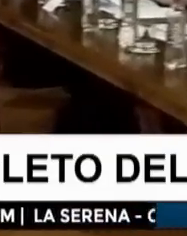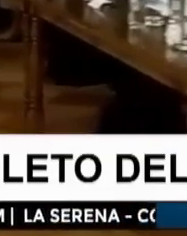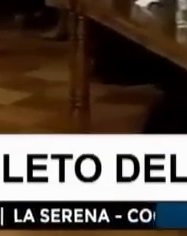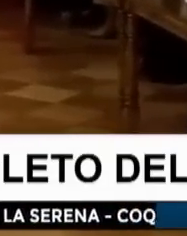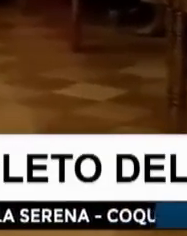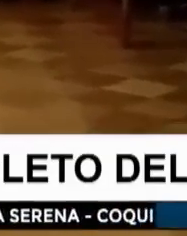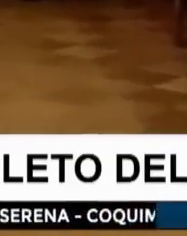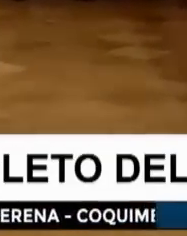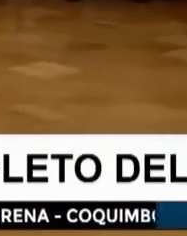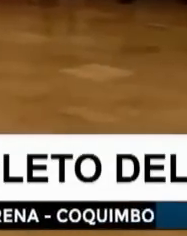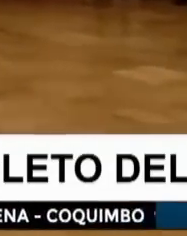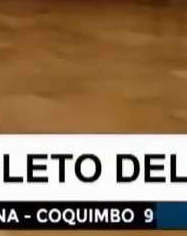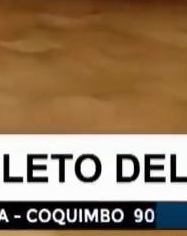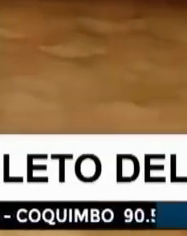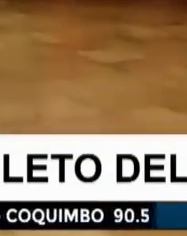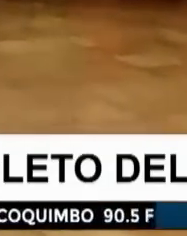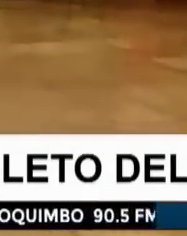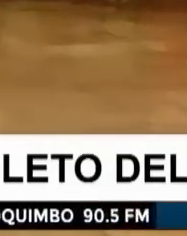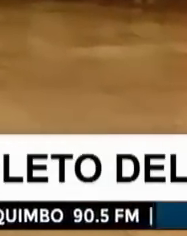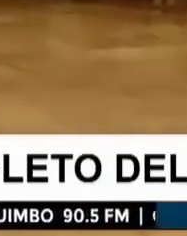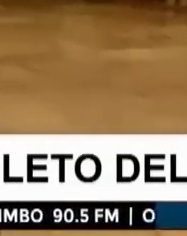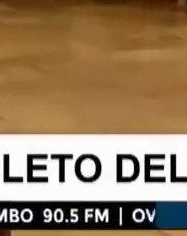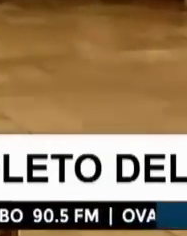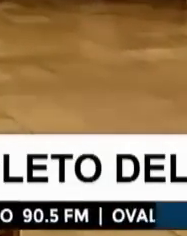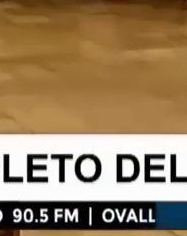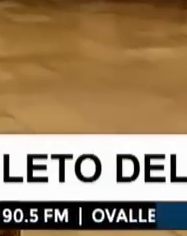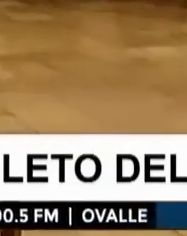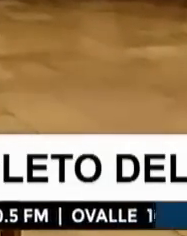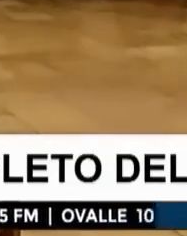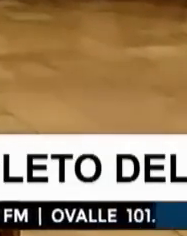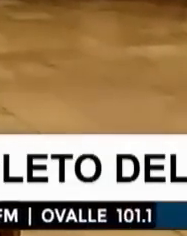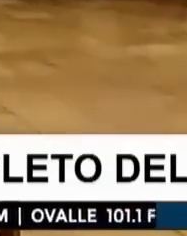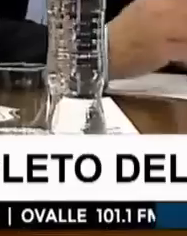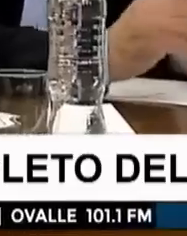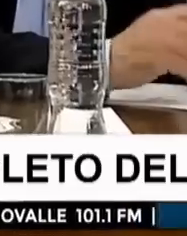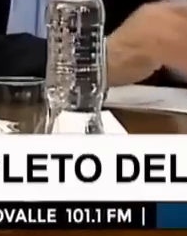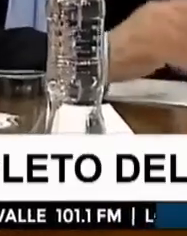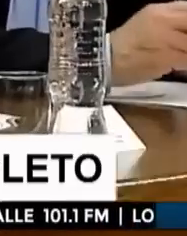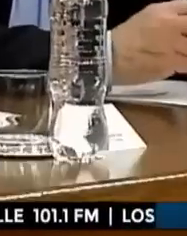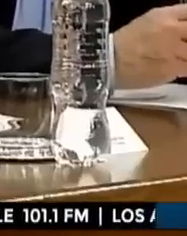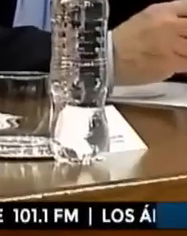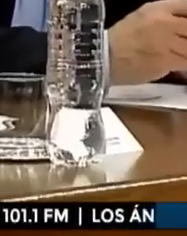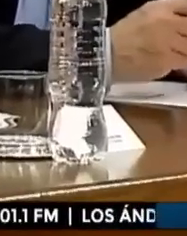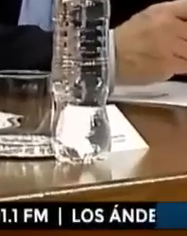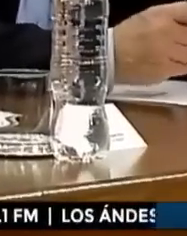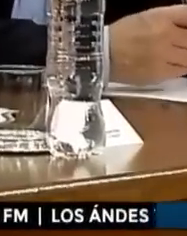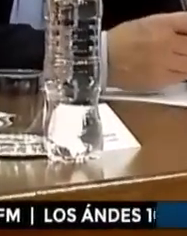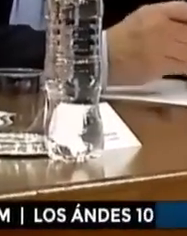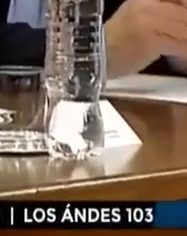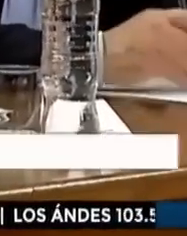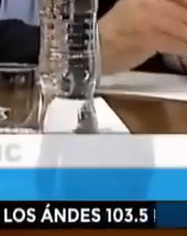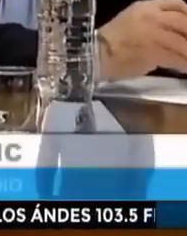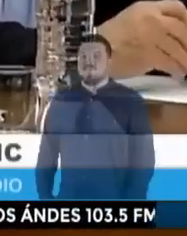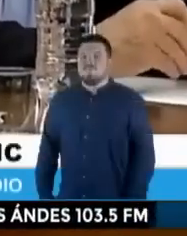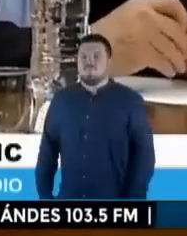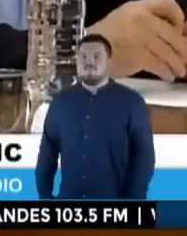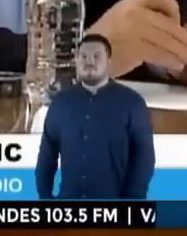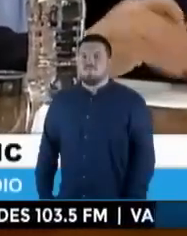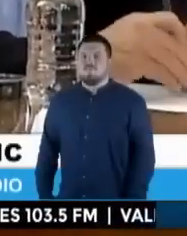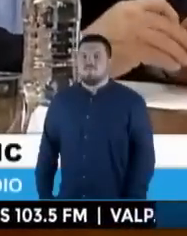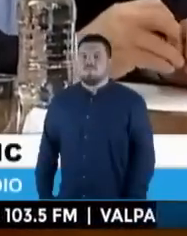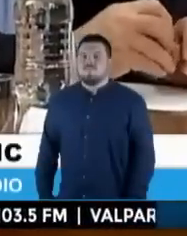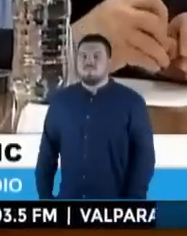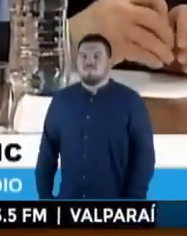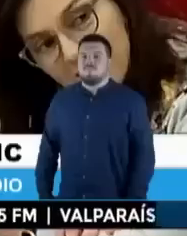y en el liderazgo de esos ministerios. ¿Por qué la palabra experiencia se ocupa tanto en el socialismo democrático? Porque dicen que